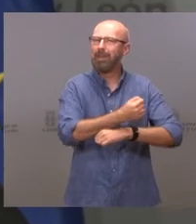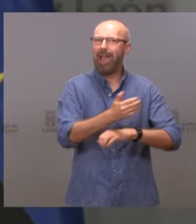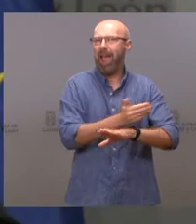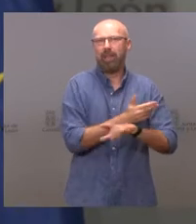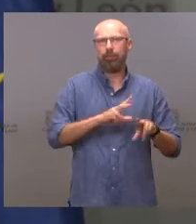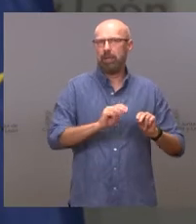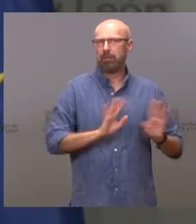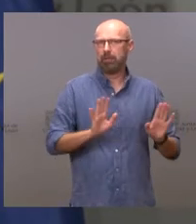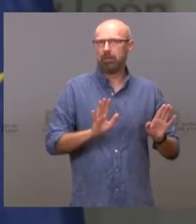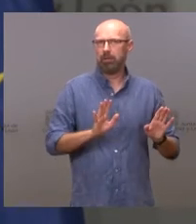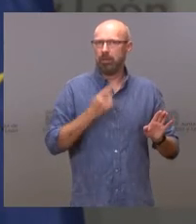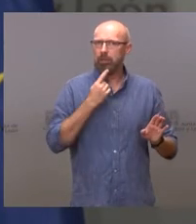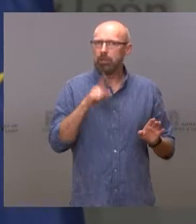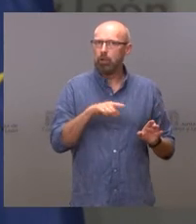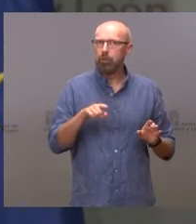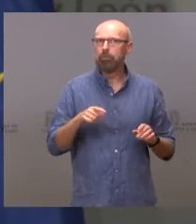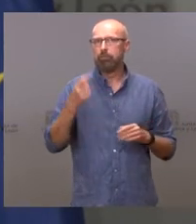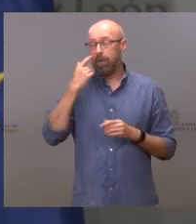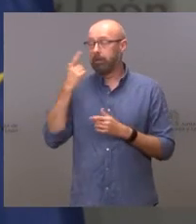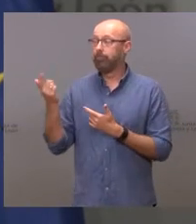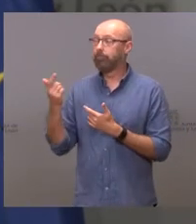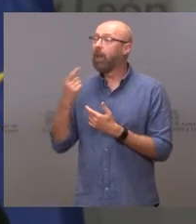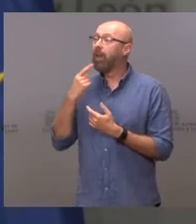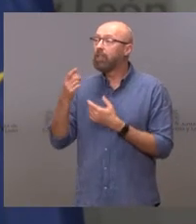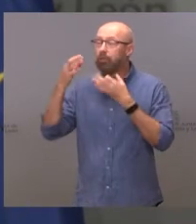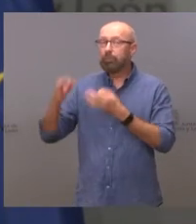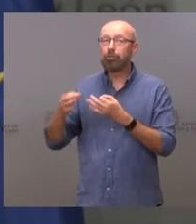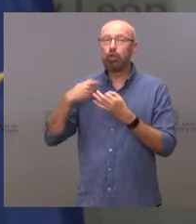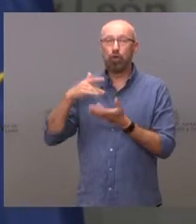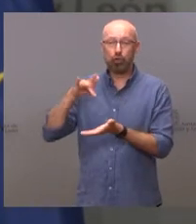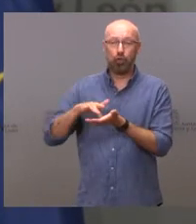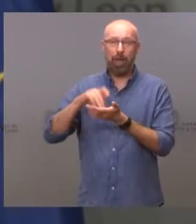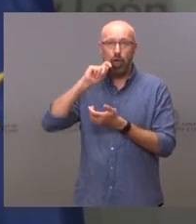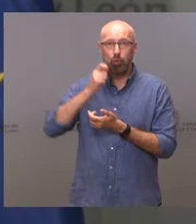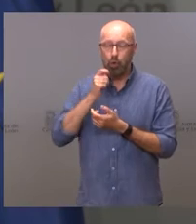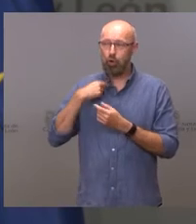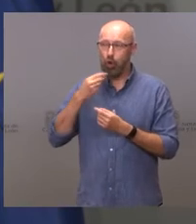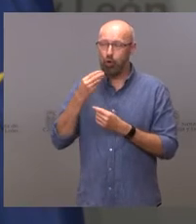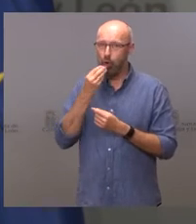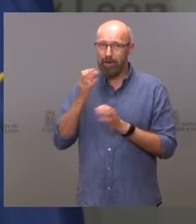Lo que han dicho literalmente es que no me iba a comer el turrón, pero es que tampoco me lo comí el año pasado, es lo que tiene la diabetes.